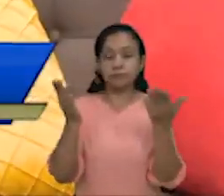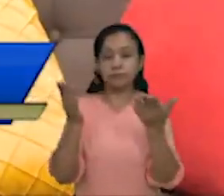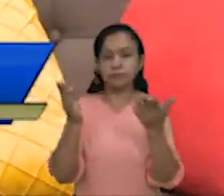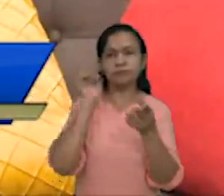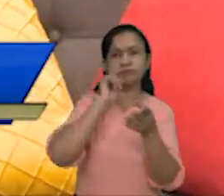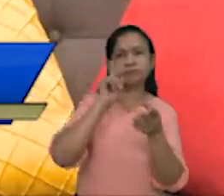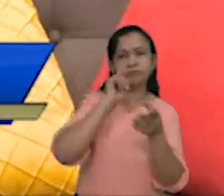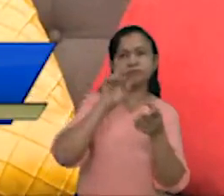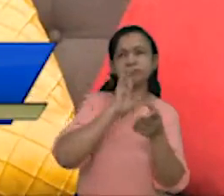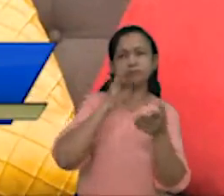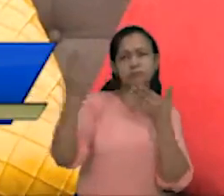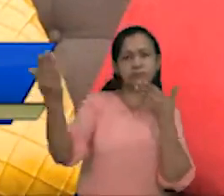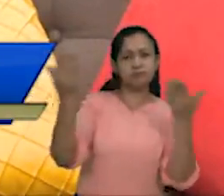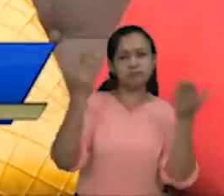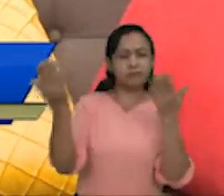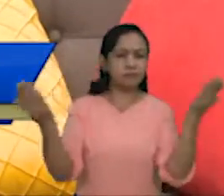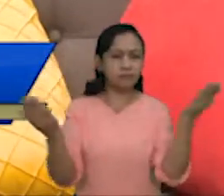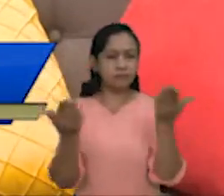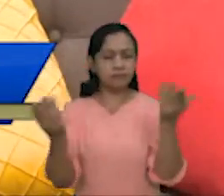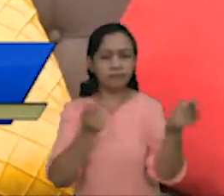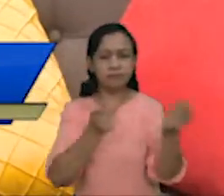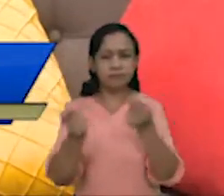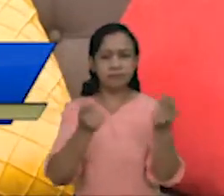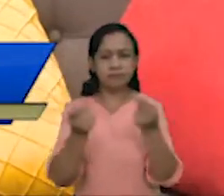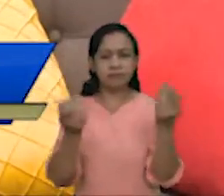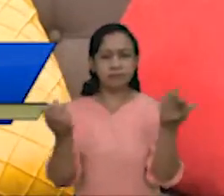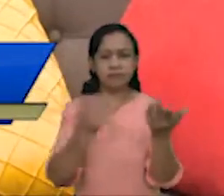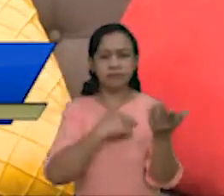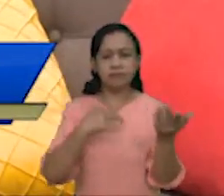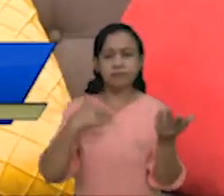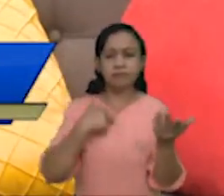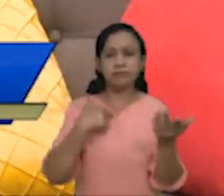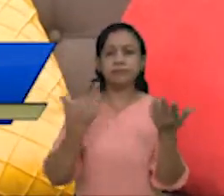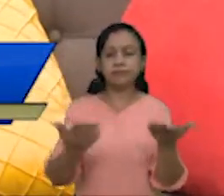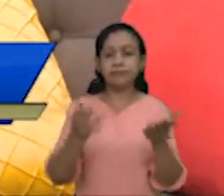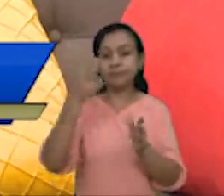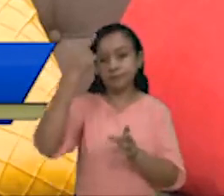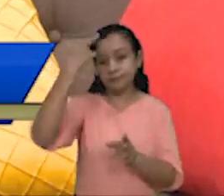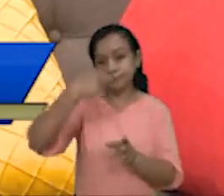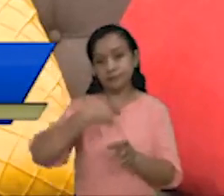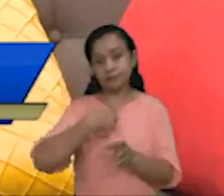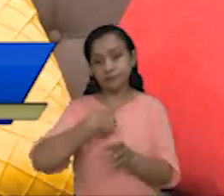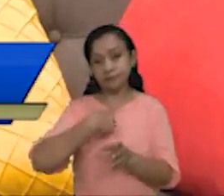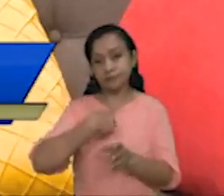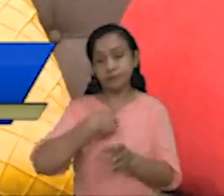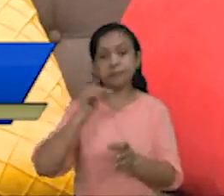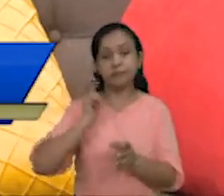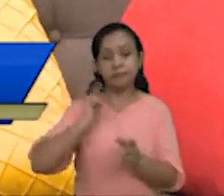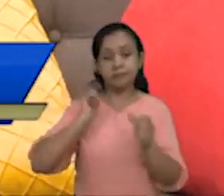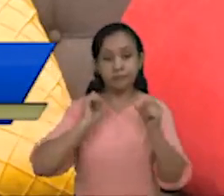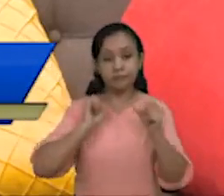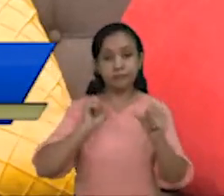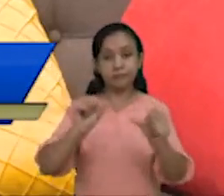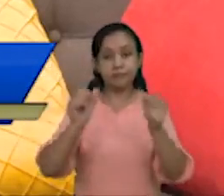está diciendo? Sí. O sea, ¿cómo manejar, cómo hacerle frente a eso y a esa responsabilidad de mantener tu